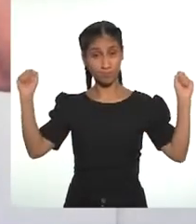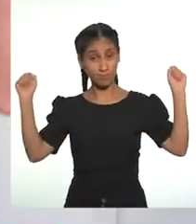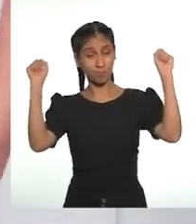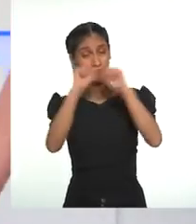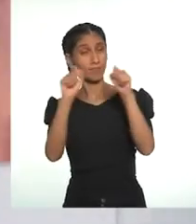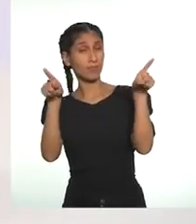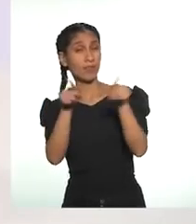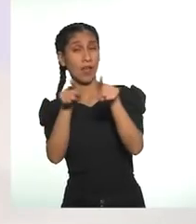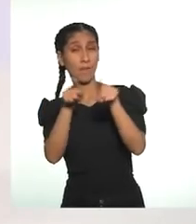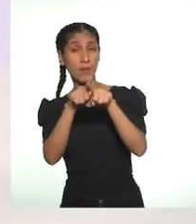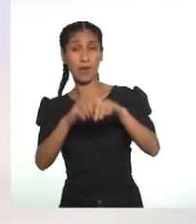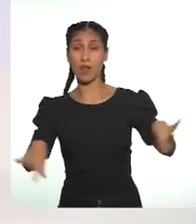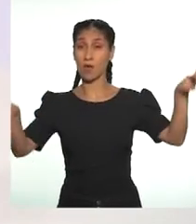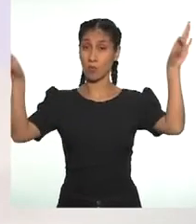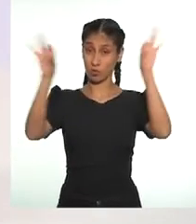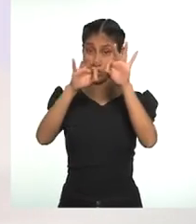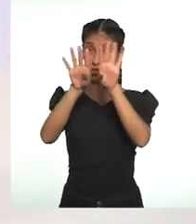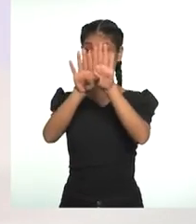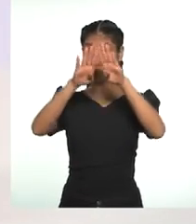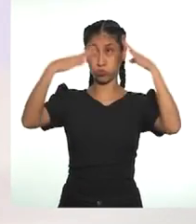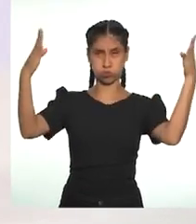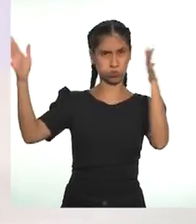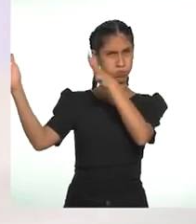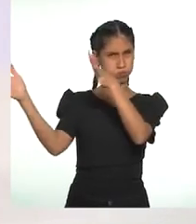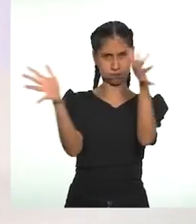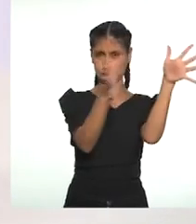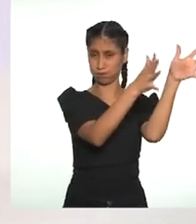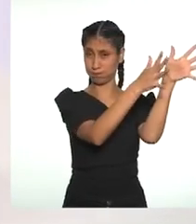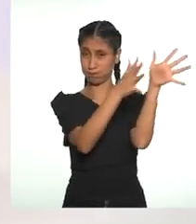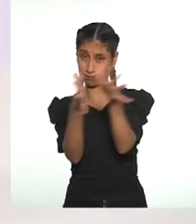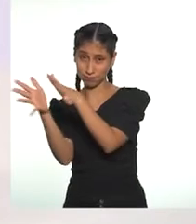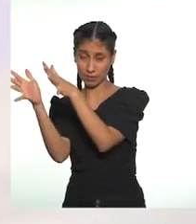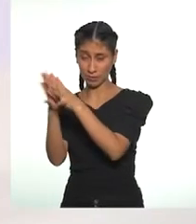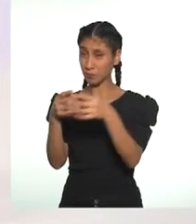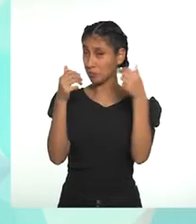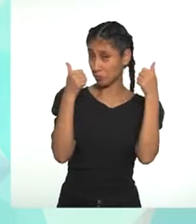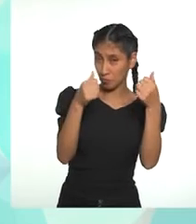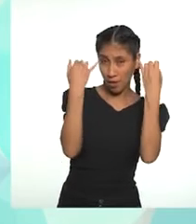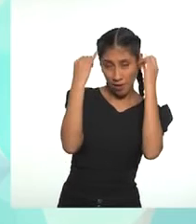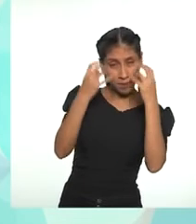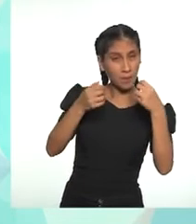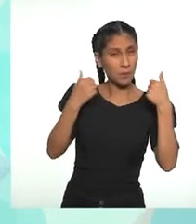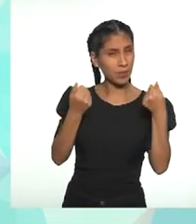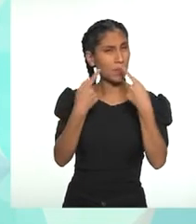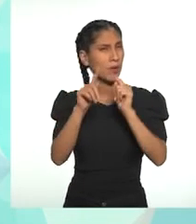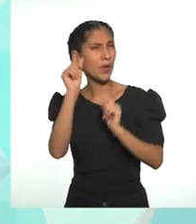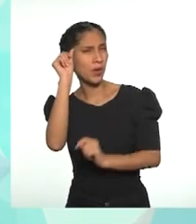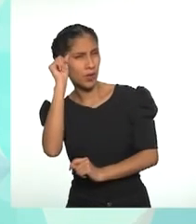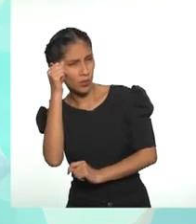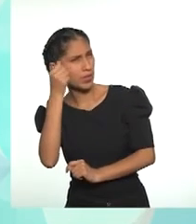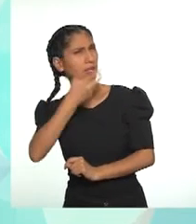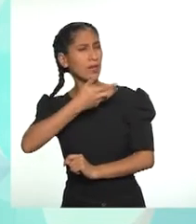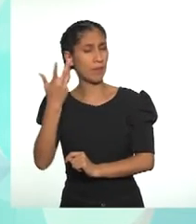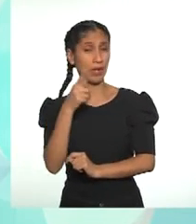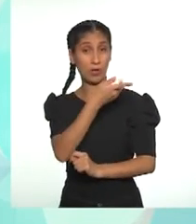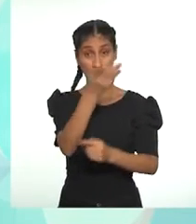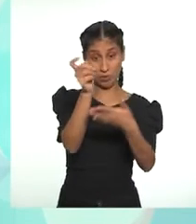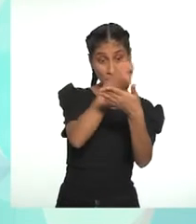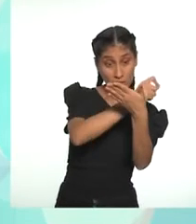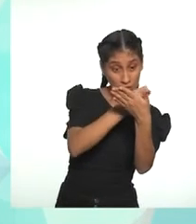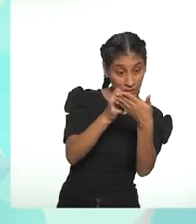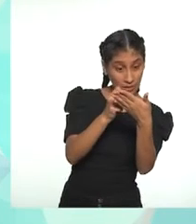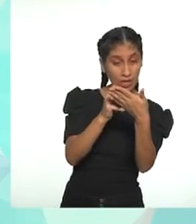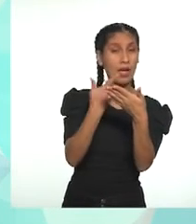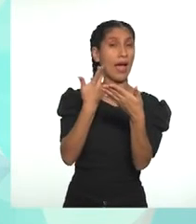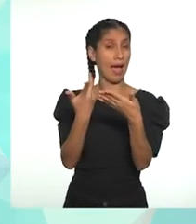física. Y la importancia de una buena ventilación de nuestros hogares. Son buenas ideas, pero recuerden que para